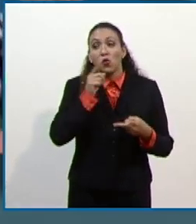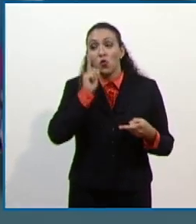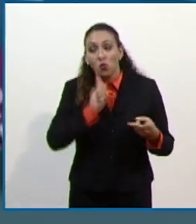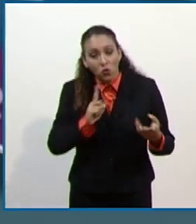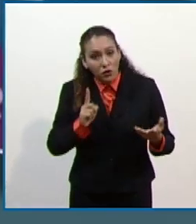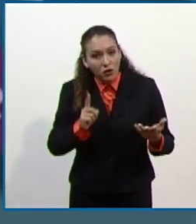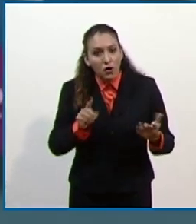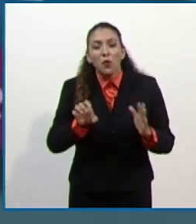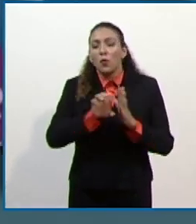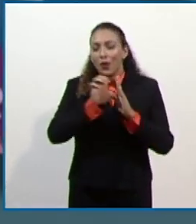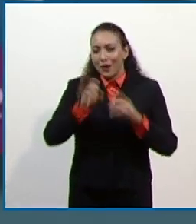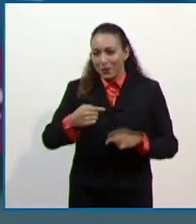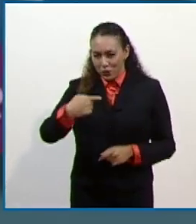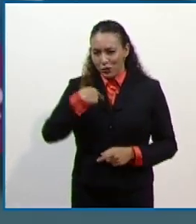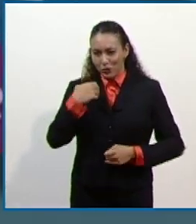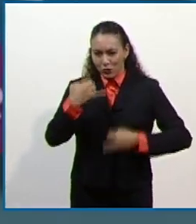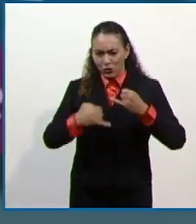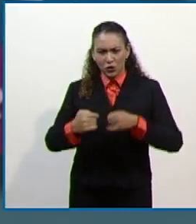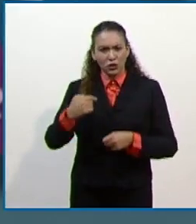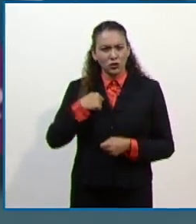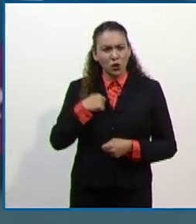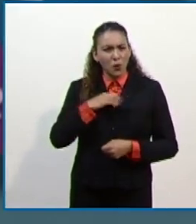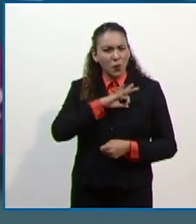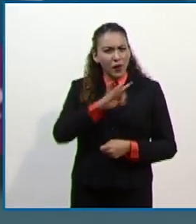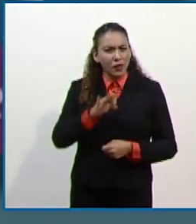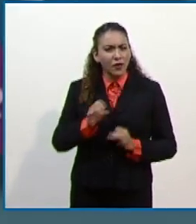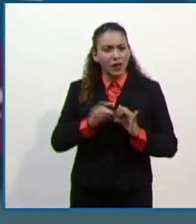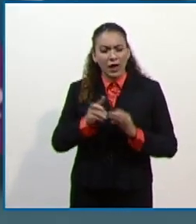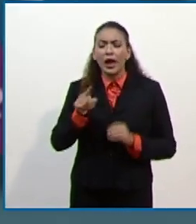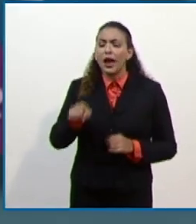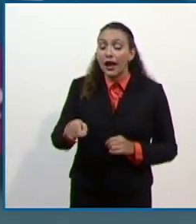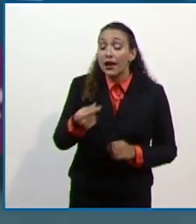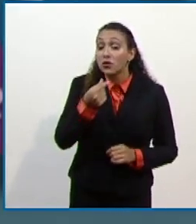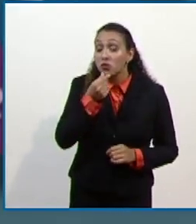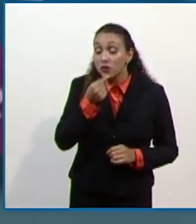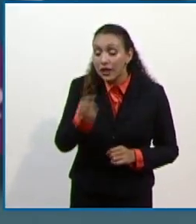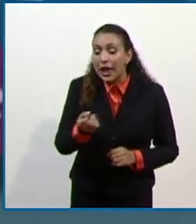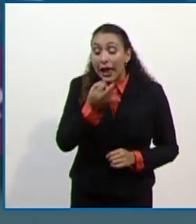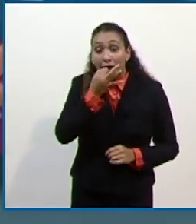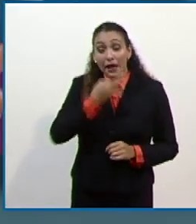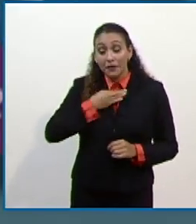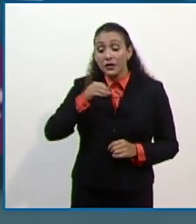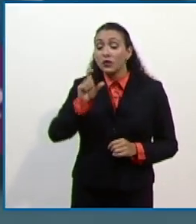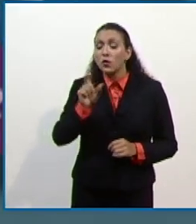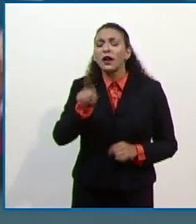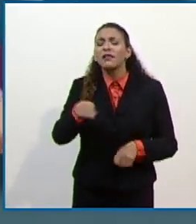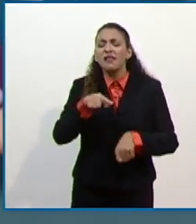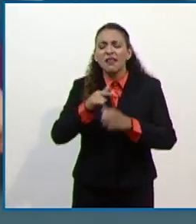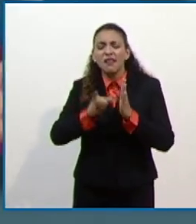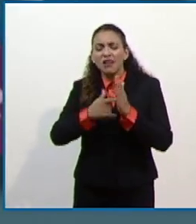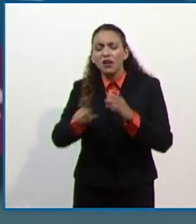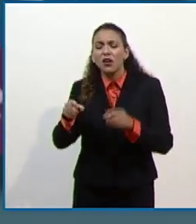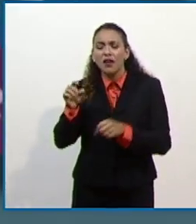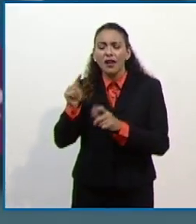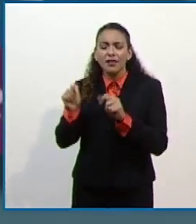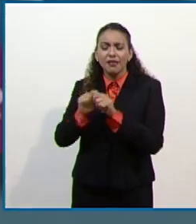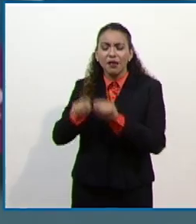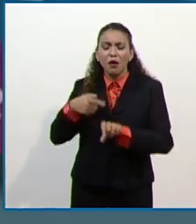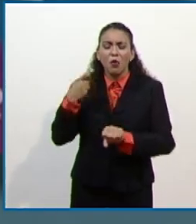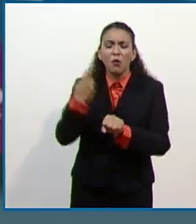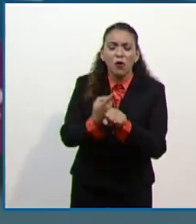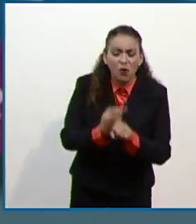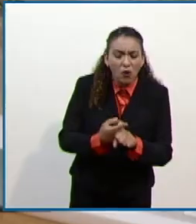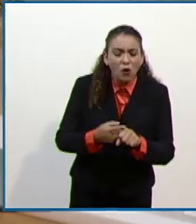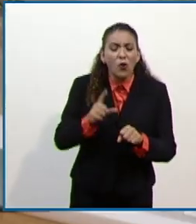que una niña de 4 años me diga cuándo, a qué hora, qué día y en qué momento la violó o la tocó el tío, ¿no? Por